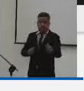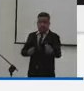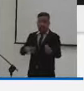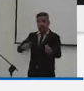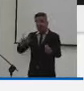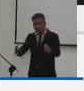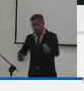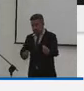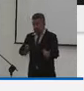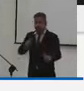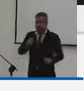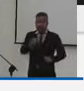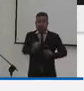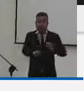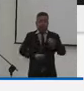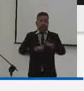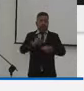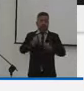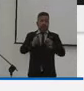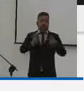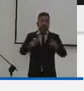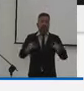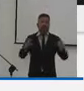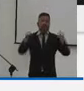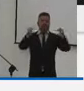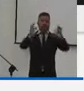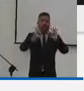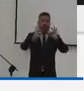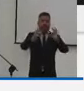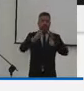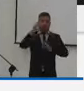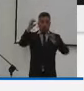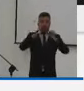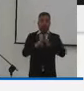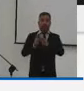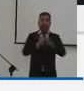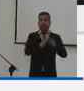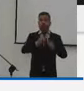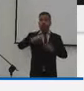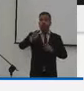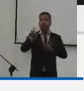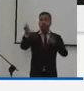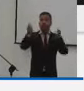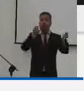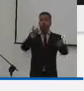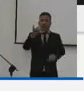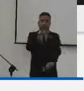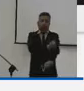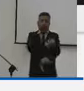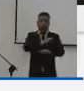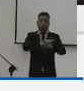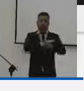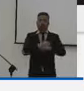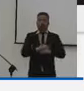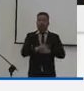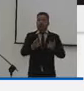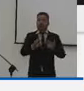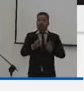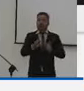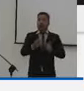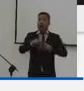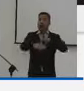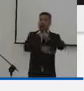país en el alto rendimiento. En el título sexto habla sobre el control al dopaje. El